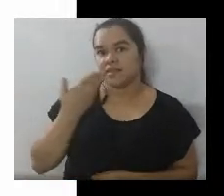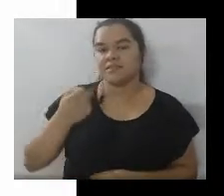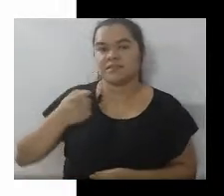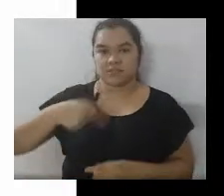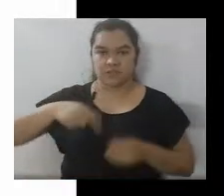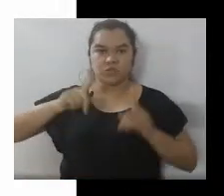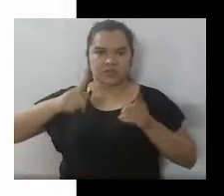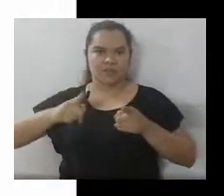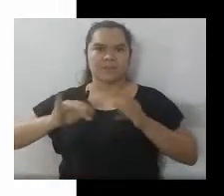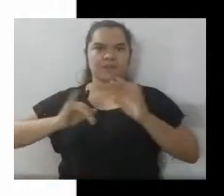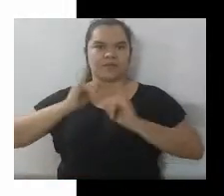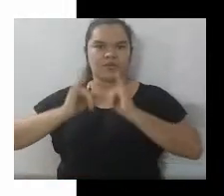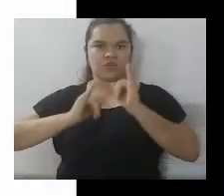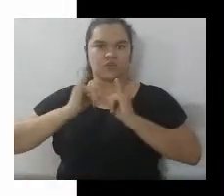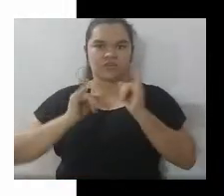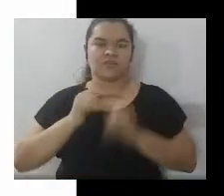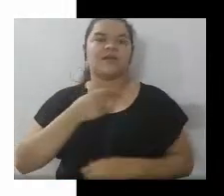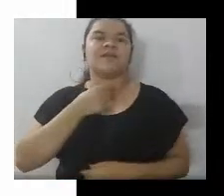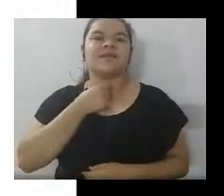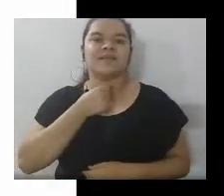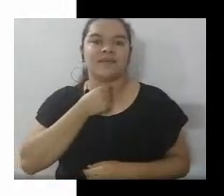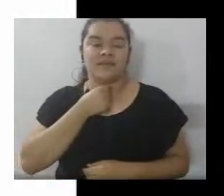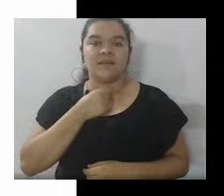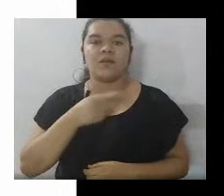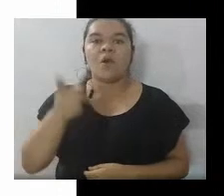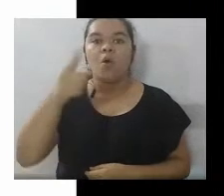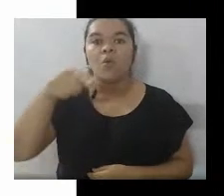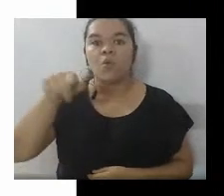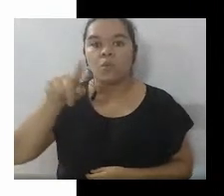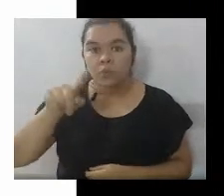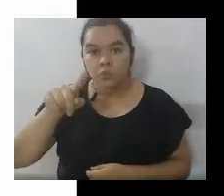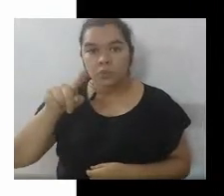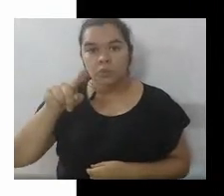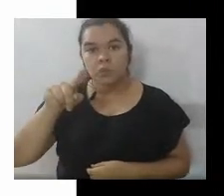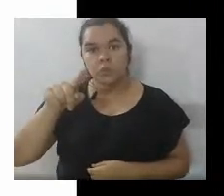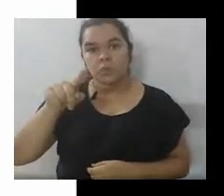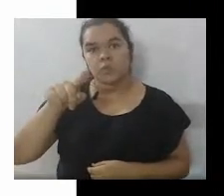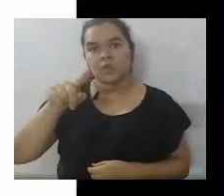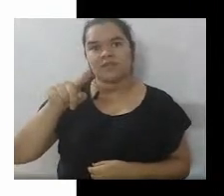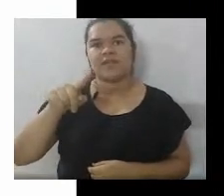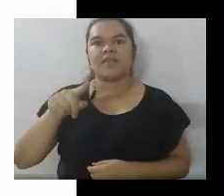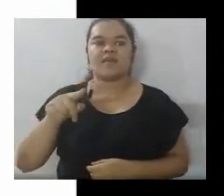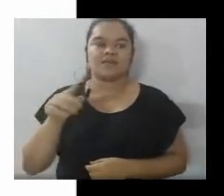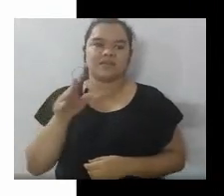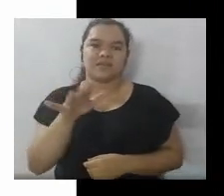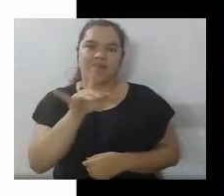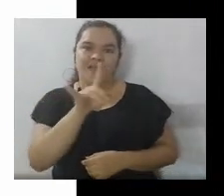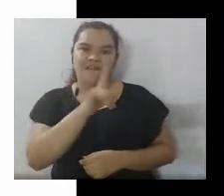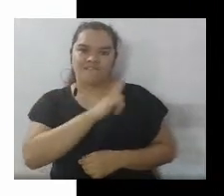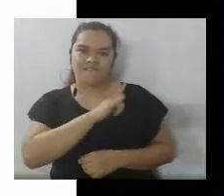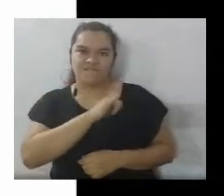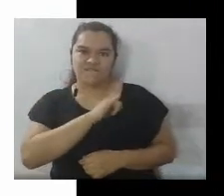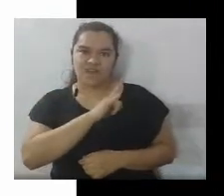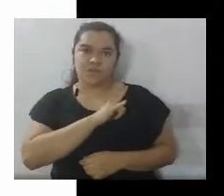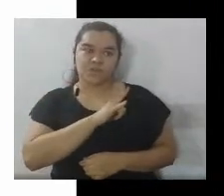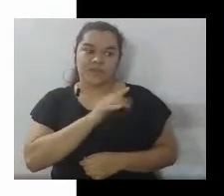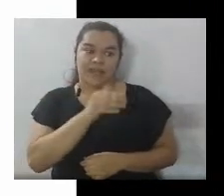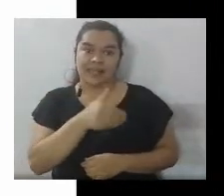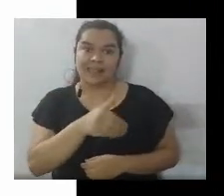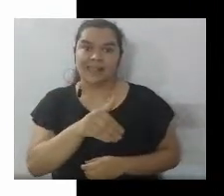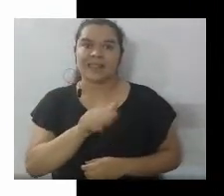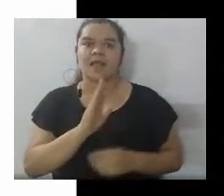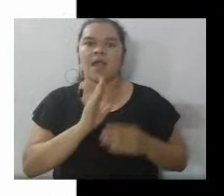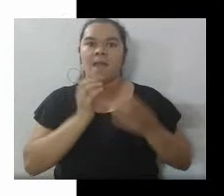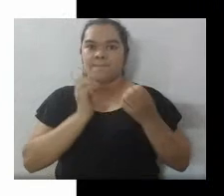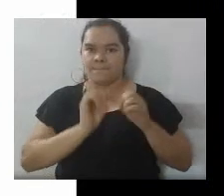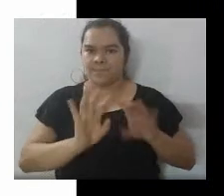mencionar con qué se van a encontrar estos futuros ingresantes